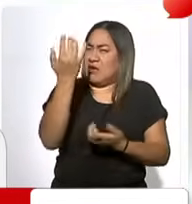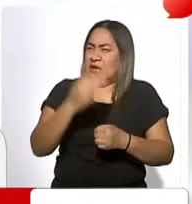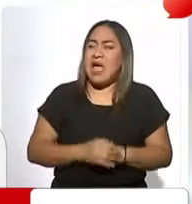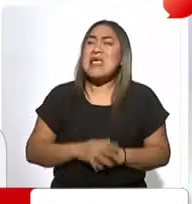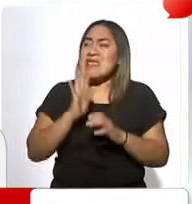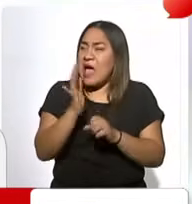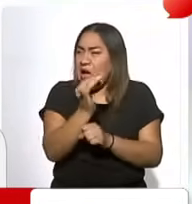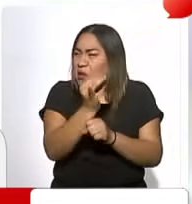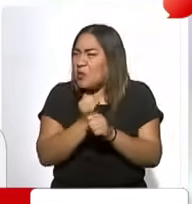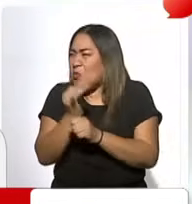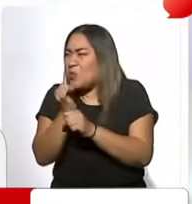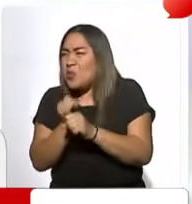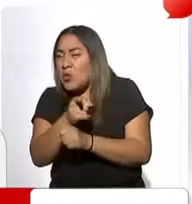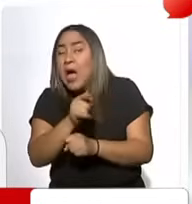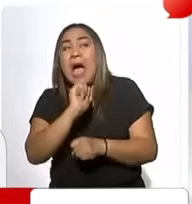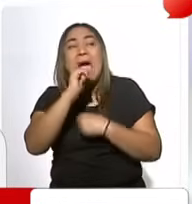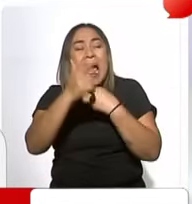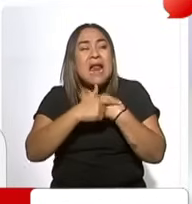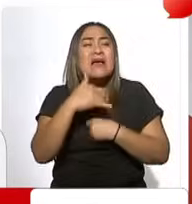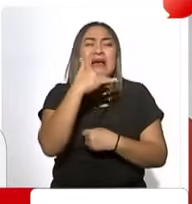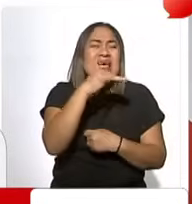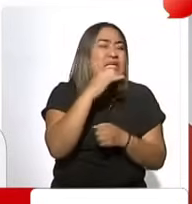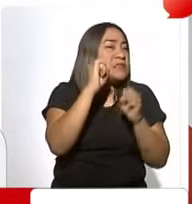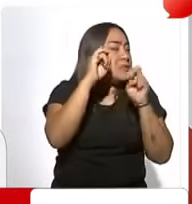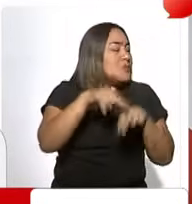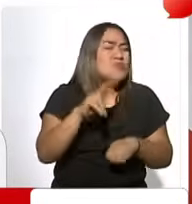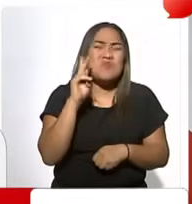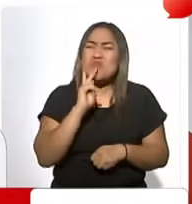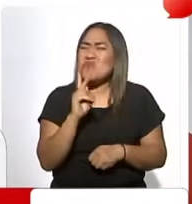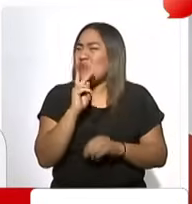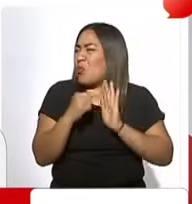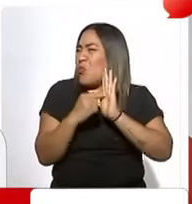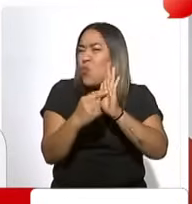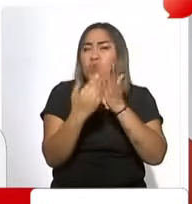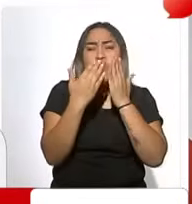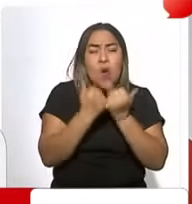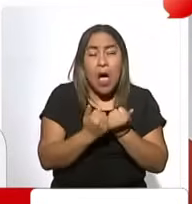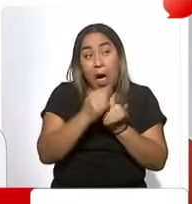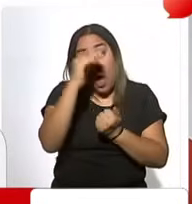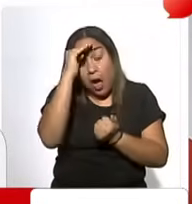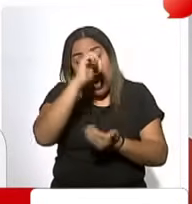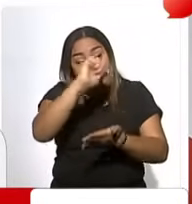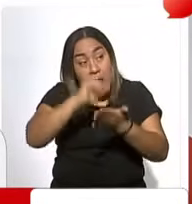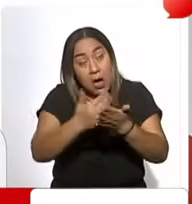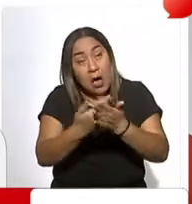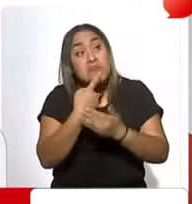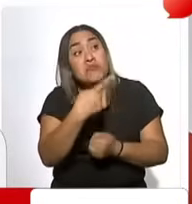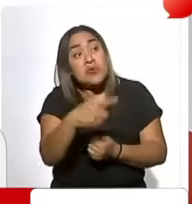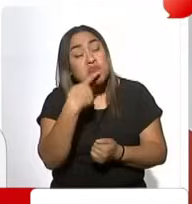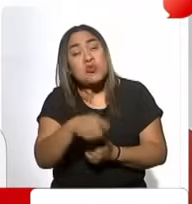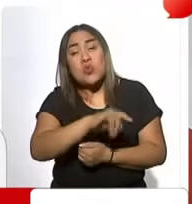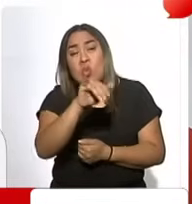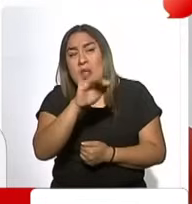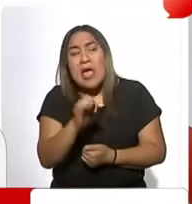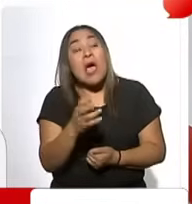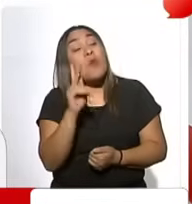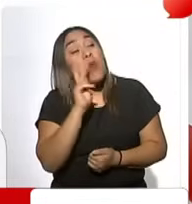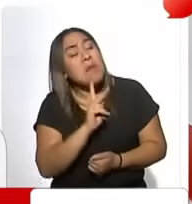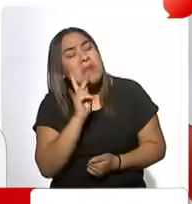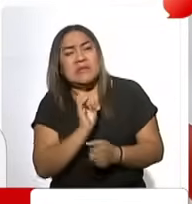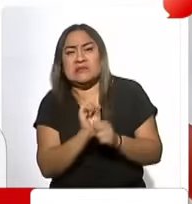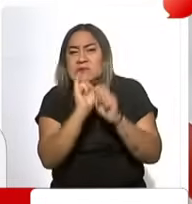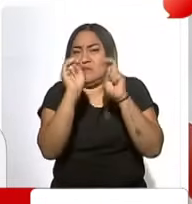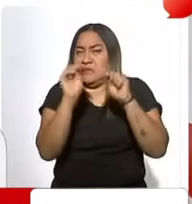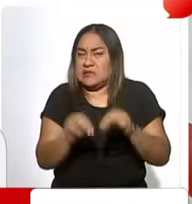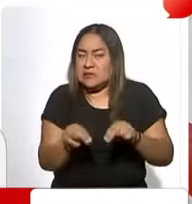azul Alberto una sola prueba no ha sido demostrada en los actos que se lean impugnado a Jorge glass hasta la